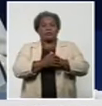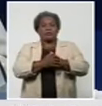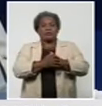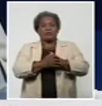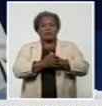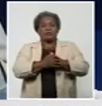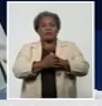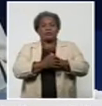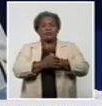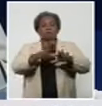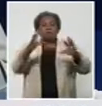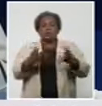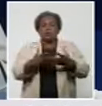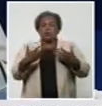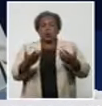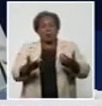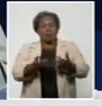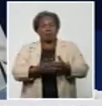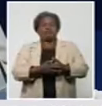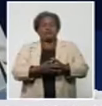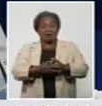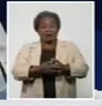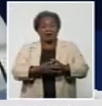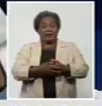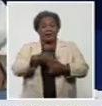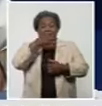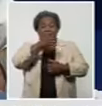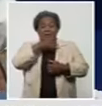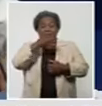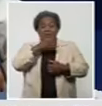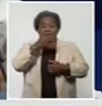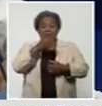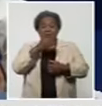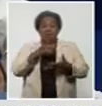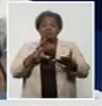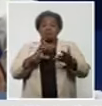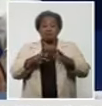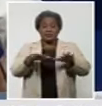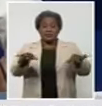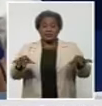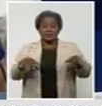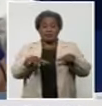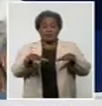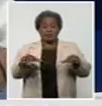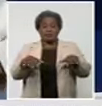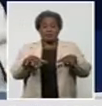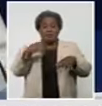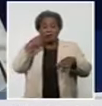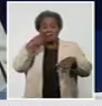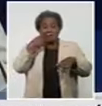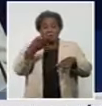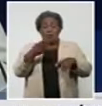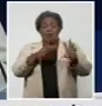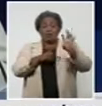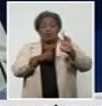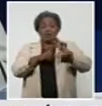El mundo, bueno, pues realmente con las complejidades que vemos incluso en la